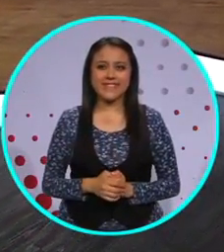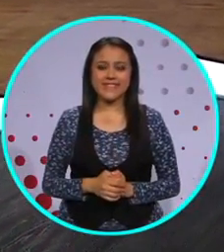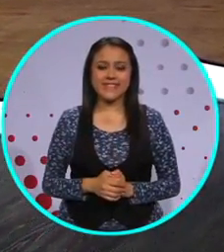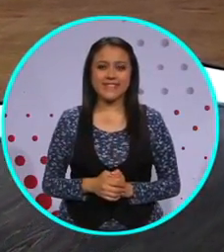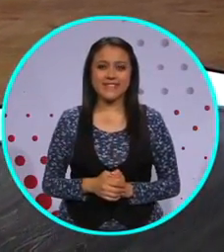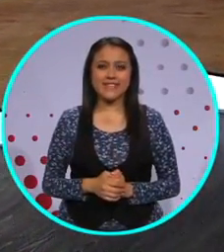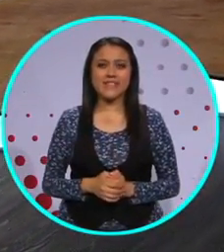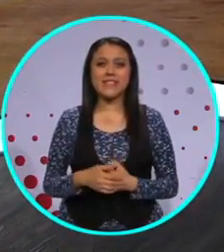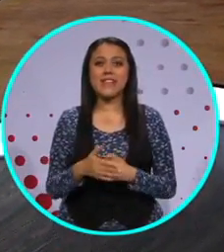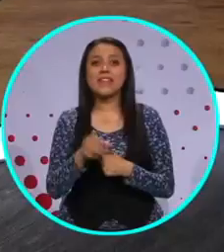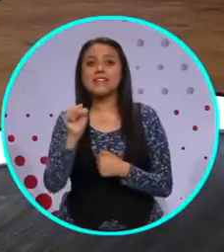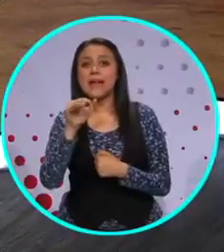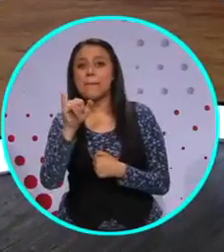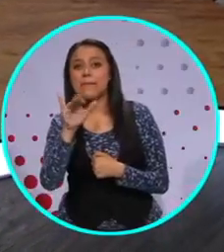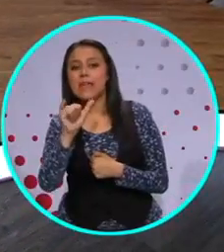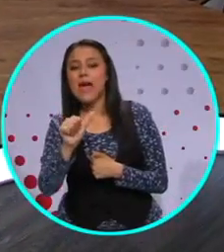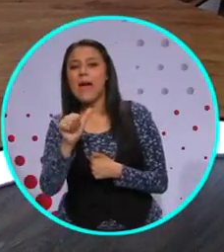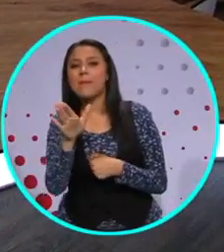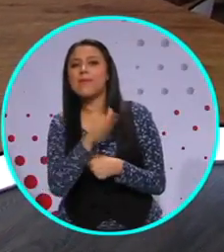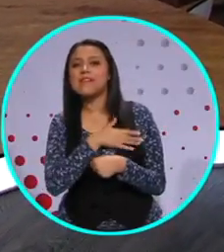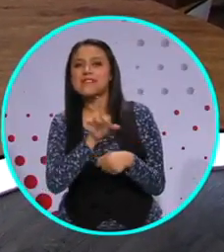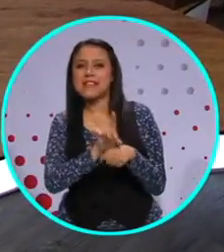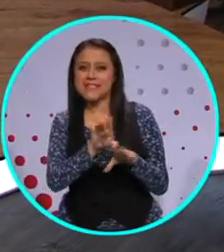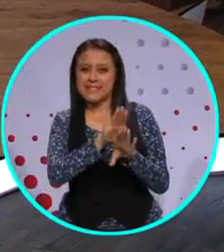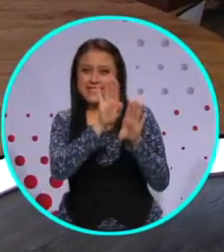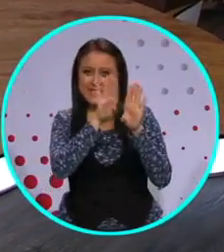samia como estas buenos días